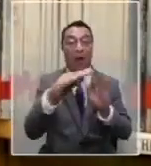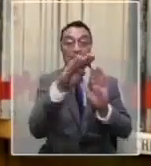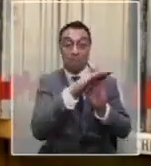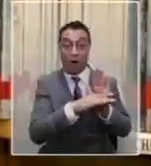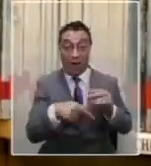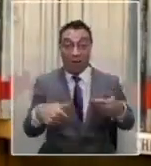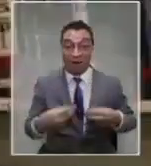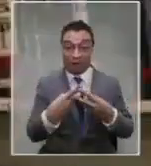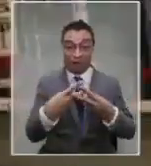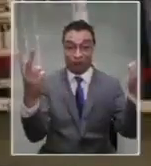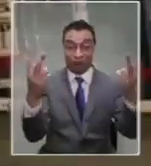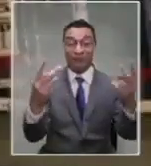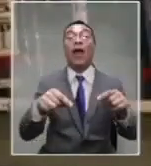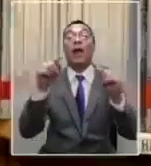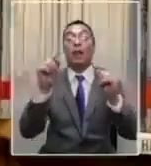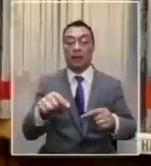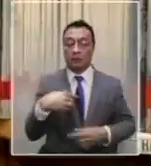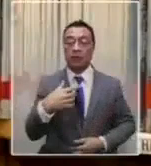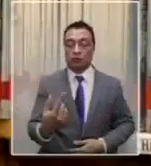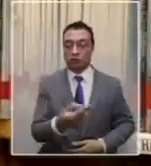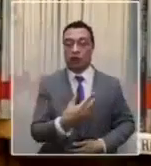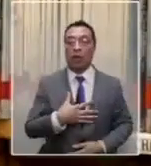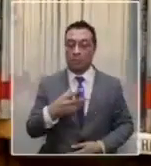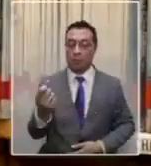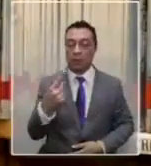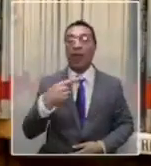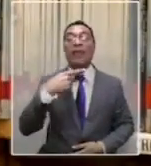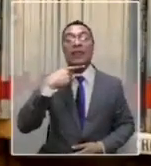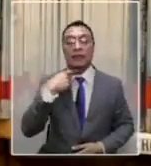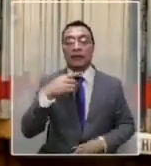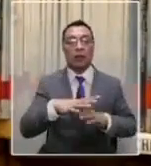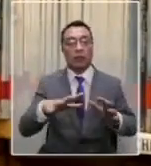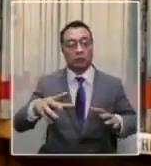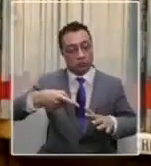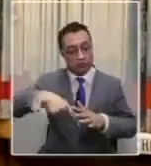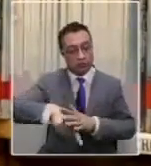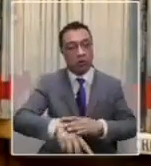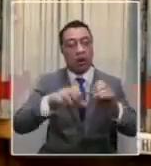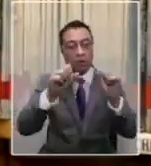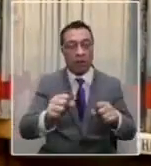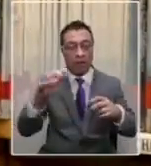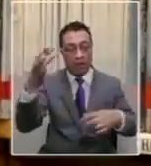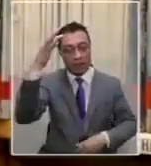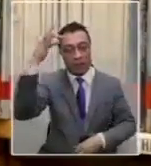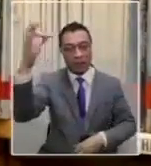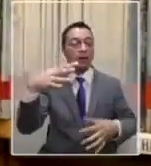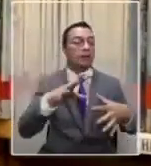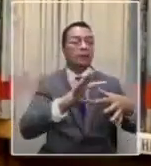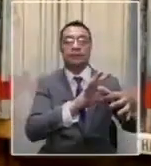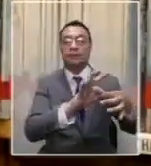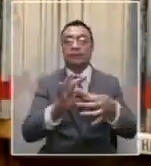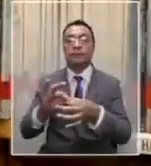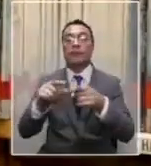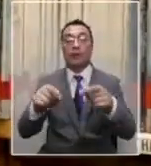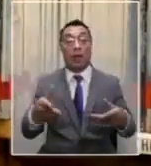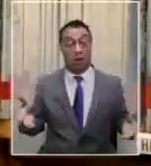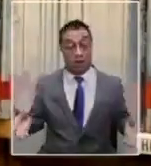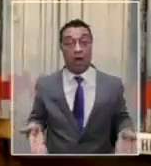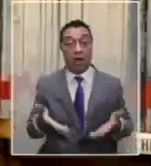este primer capítulo. Bueno, primero que todo nos interesa profundamente entender un poco el contexto de